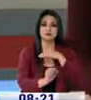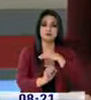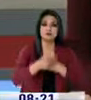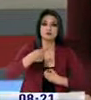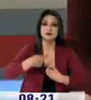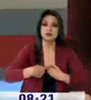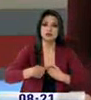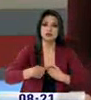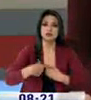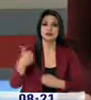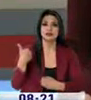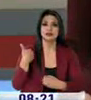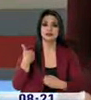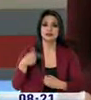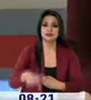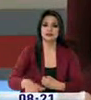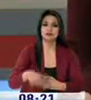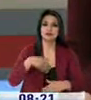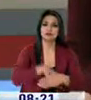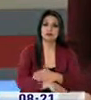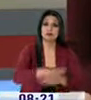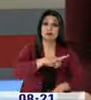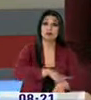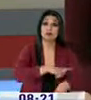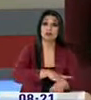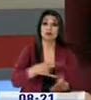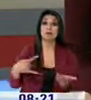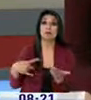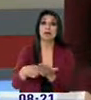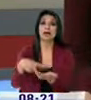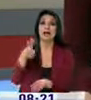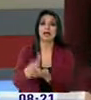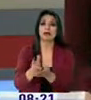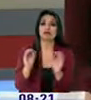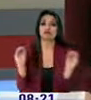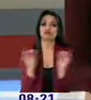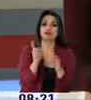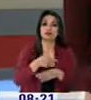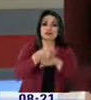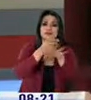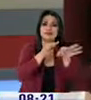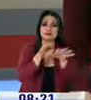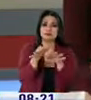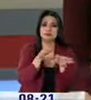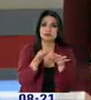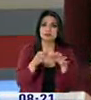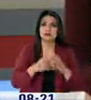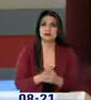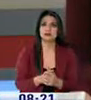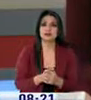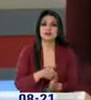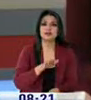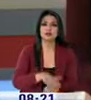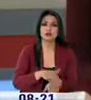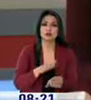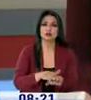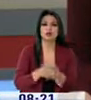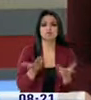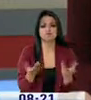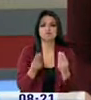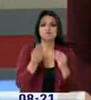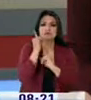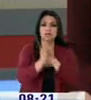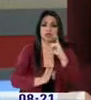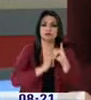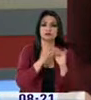no contará con baterías sanitarias a lo largo de sus paradas subterráneas. Autoridades explican que esto obedece a estándares internacionales